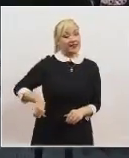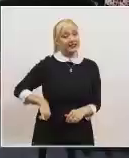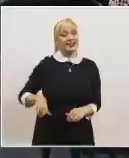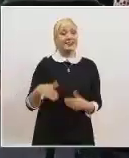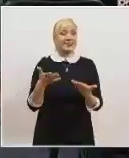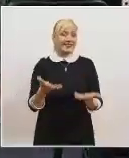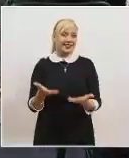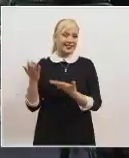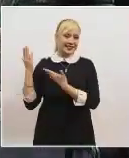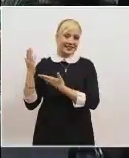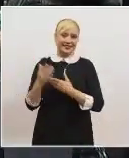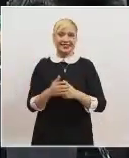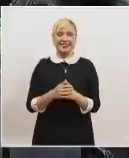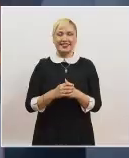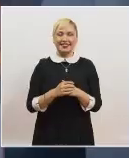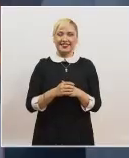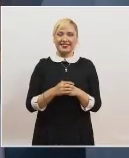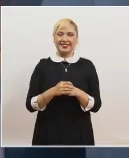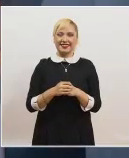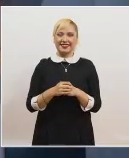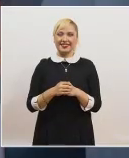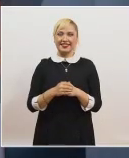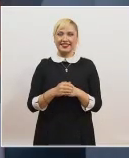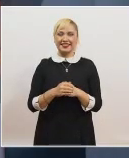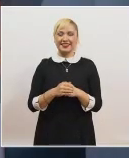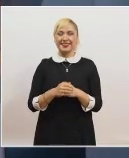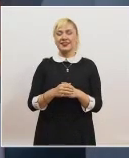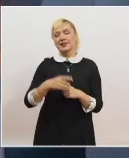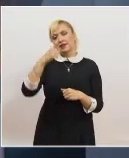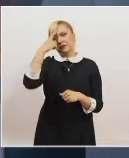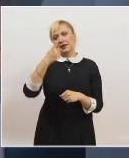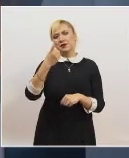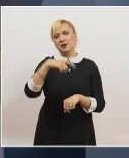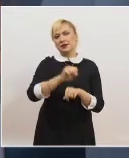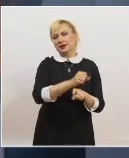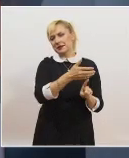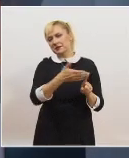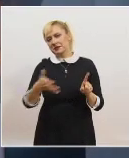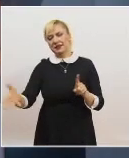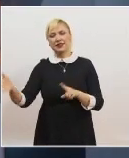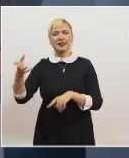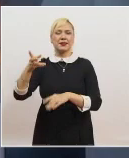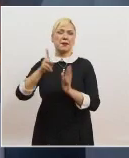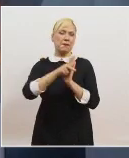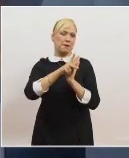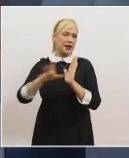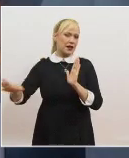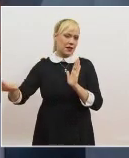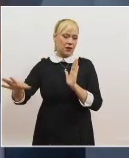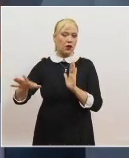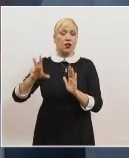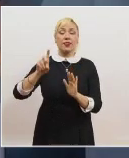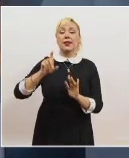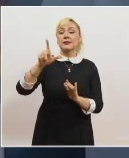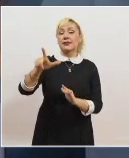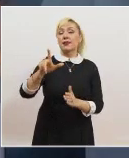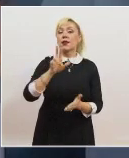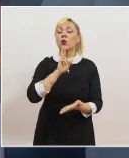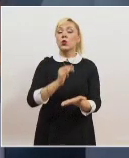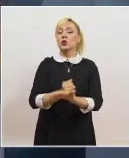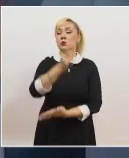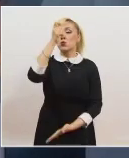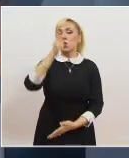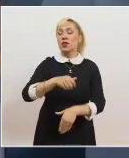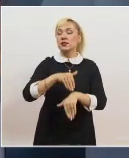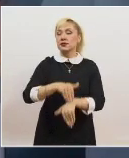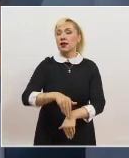del Poder Judicial de la Federación. En el Semanario Judicial de la Federación se publicaron 37 jurisprudencias de los plenos regionales